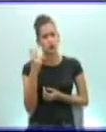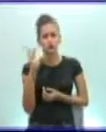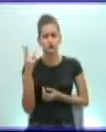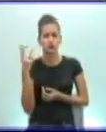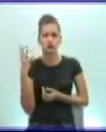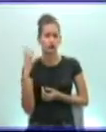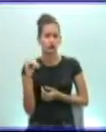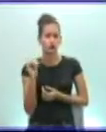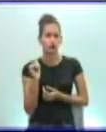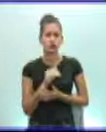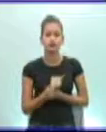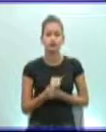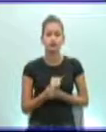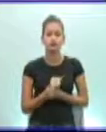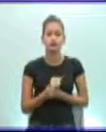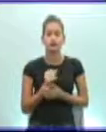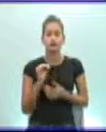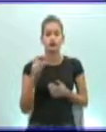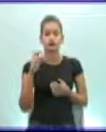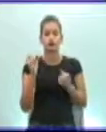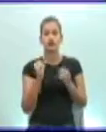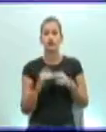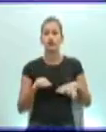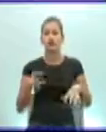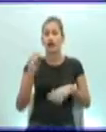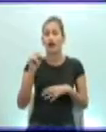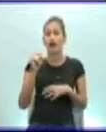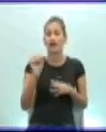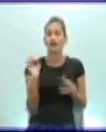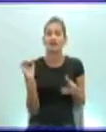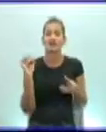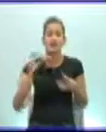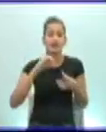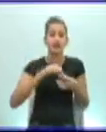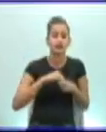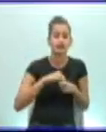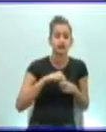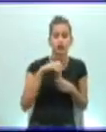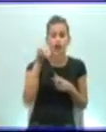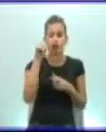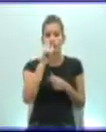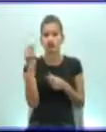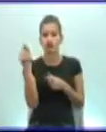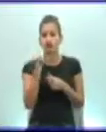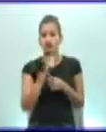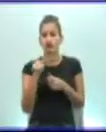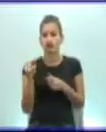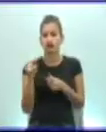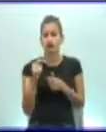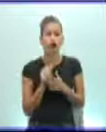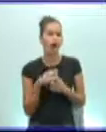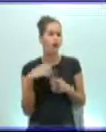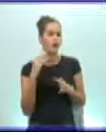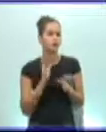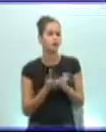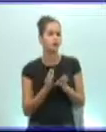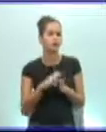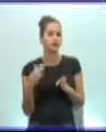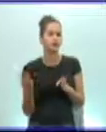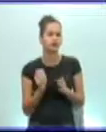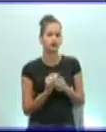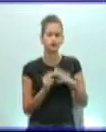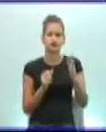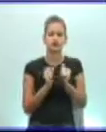supuesto que los naturales están dentro de los enteros y vamos eso después a ilustrarlo. Tenemos los números fraccionarios, ahí lo